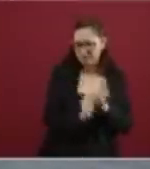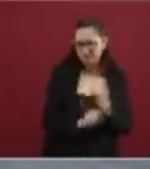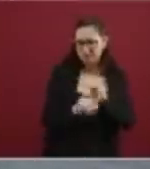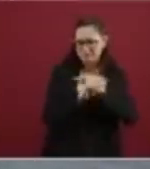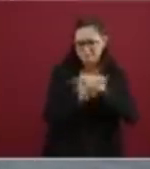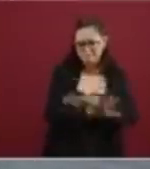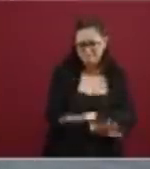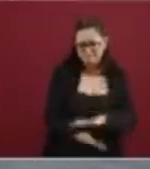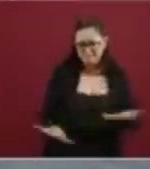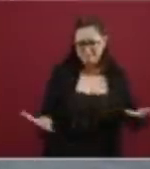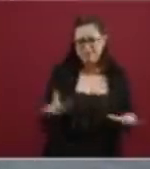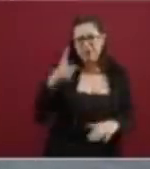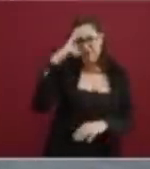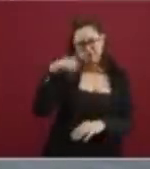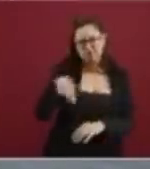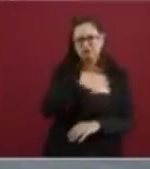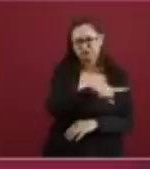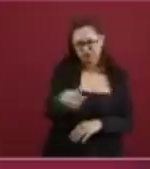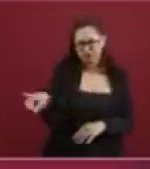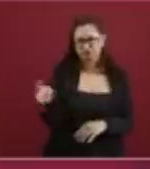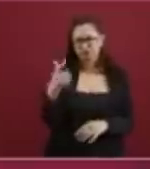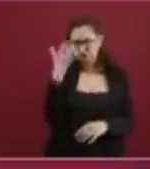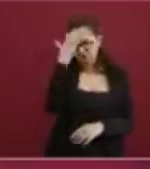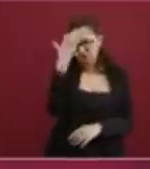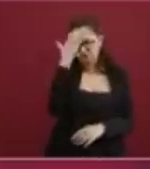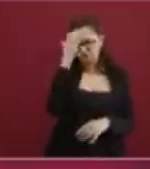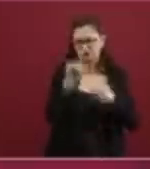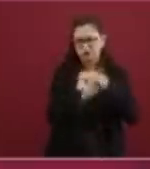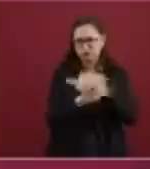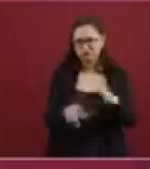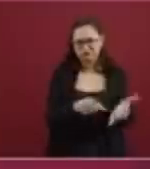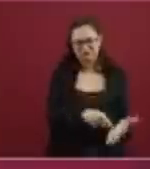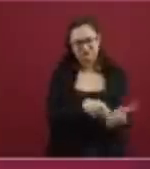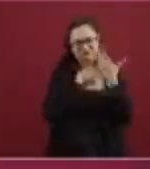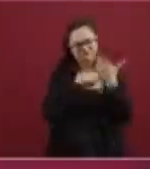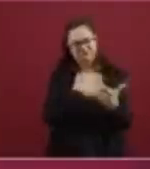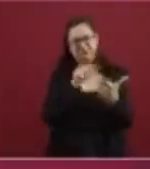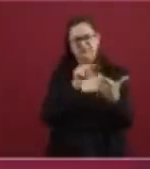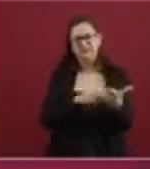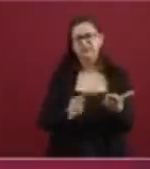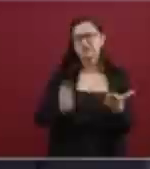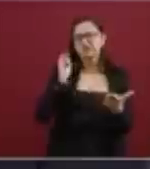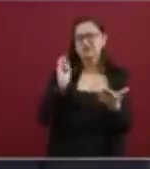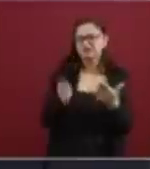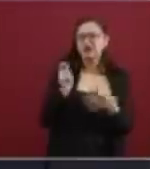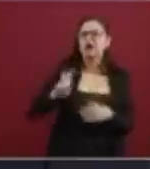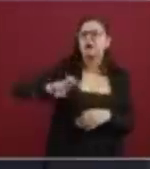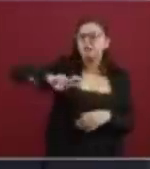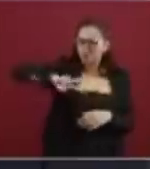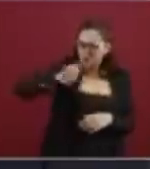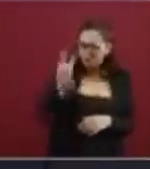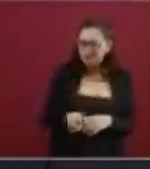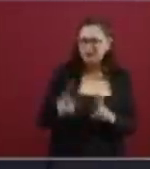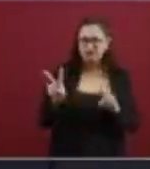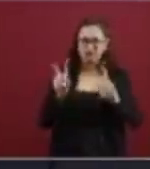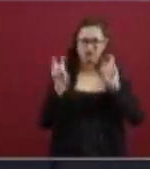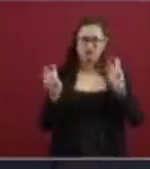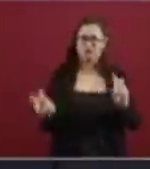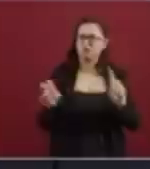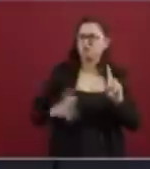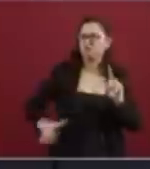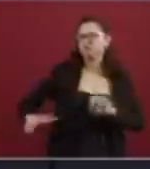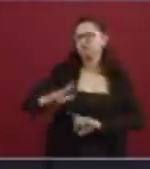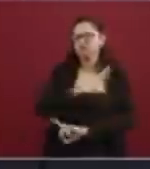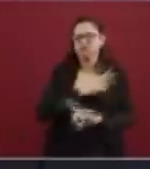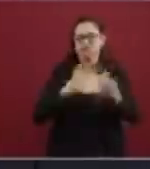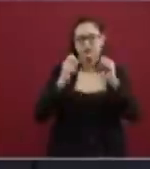para que tengan la información de lo que está sucediendo realmente en esta materia, y creo